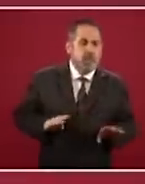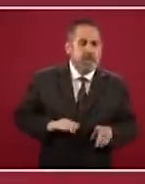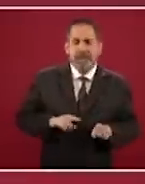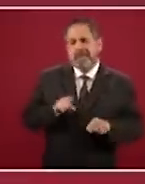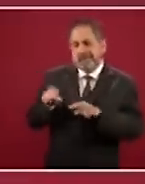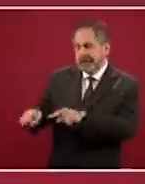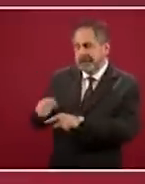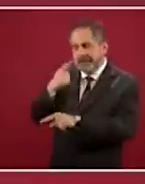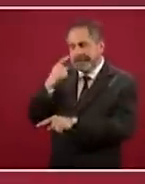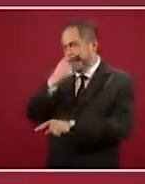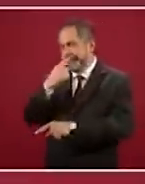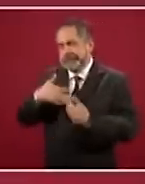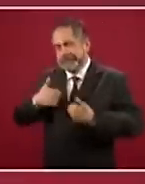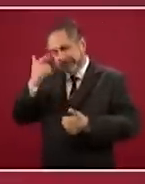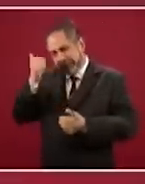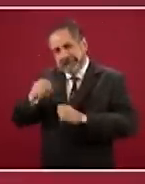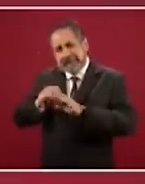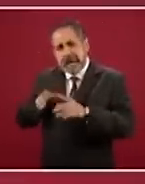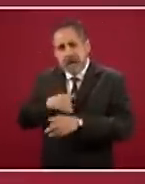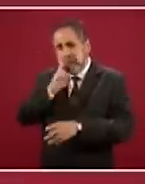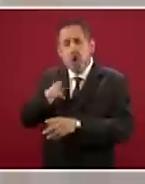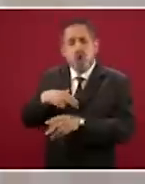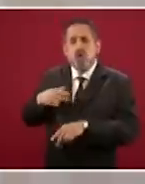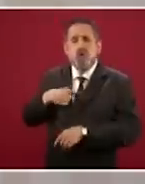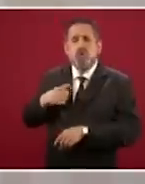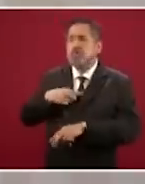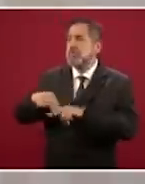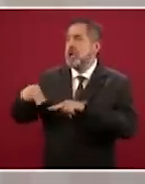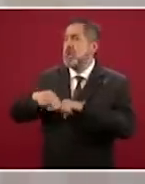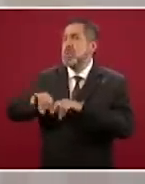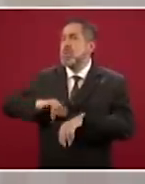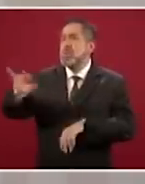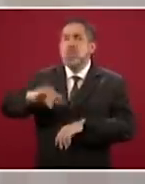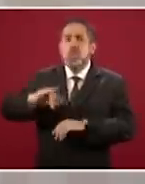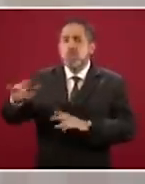es sentido común. Entonces, los empresarios